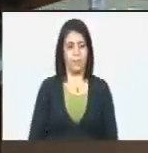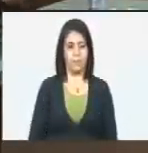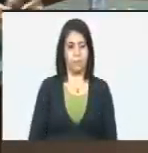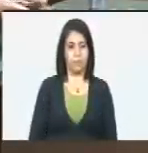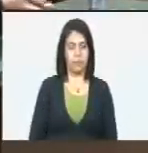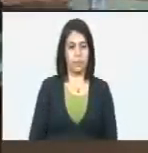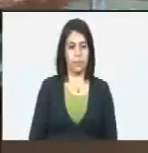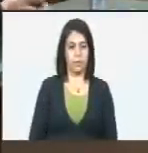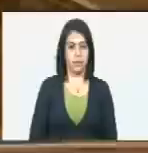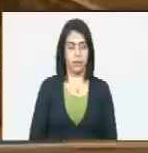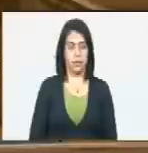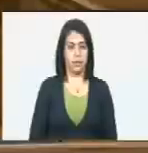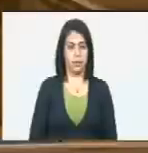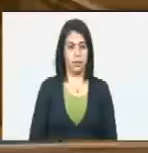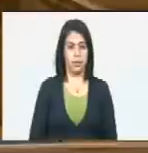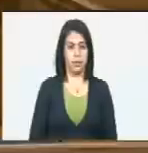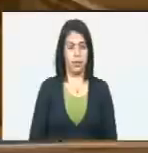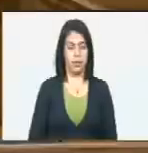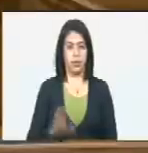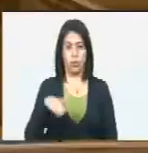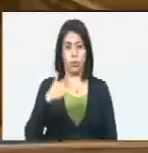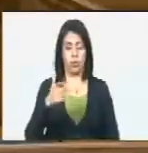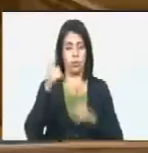Y cuando el comandante Chávez